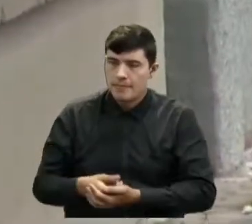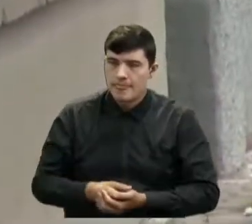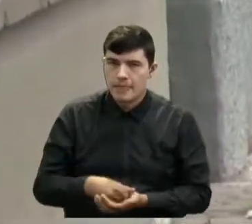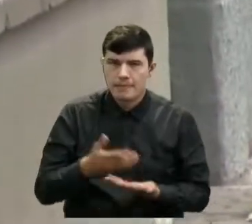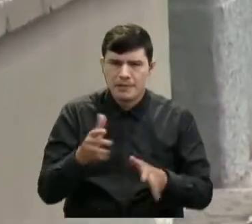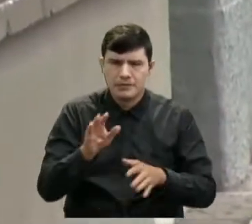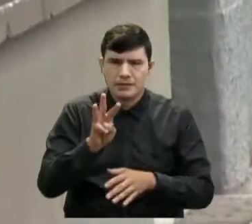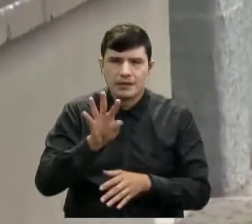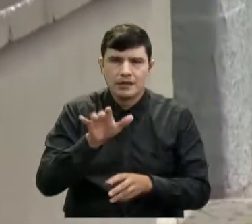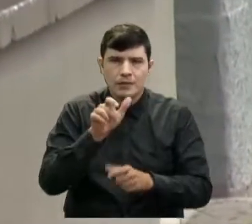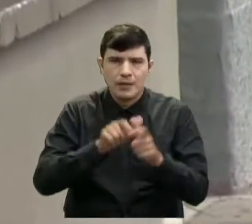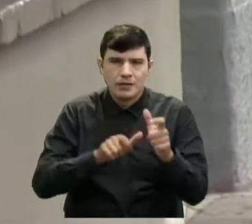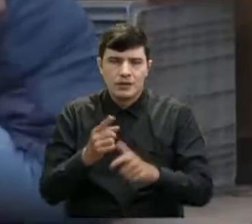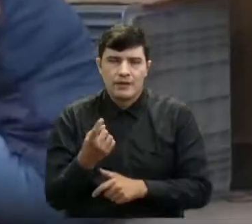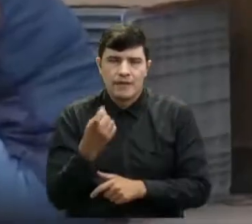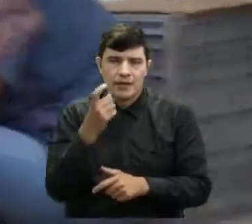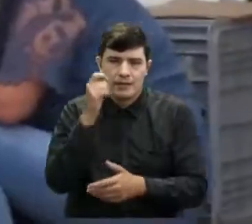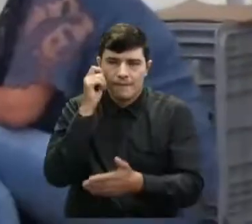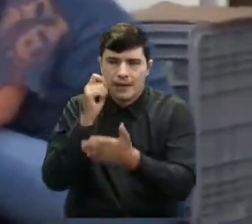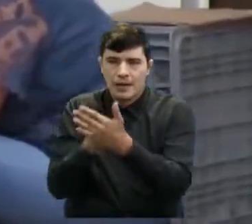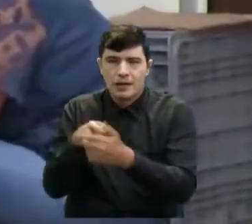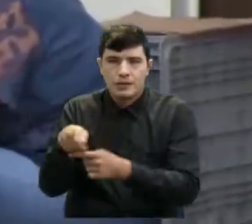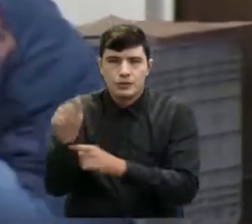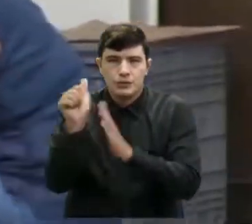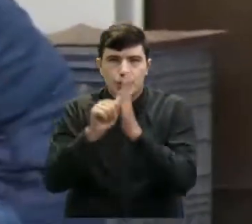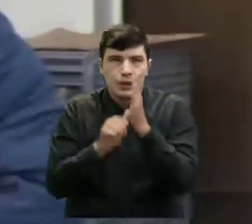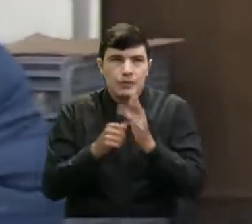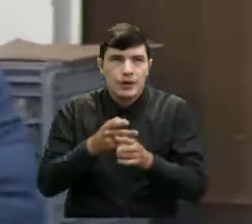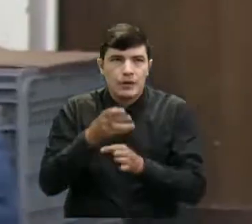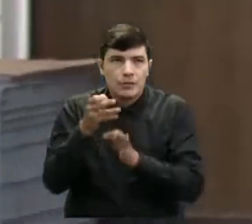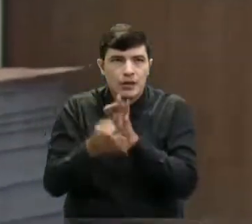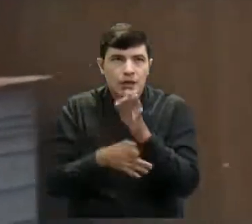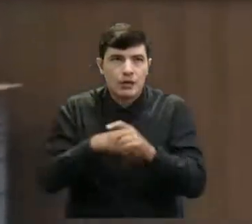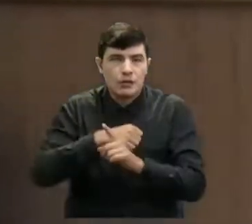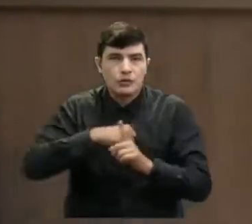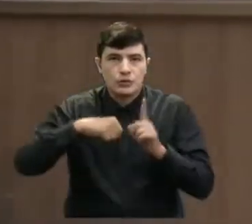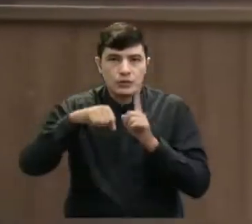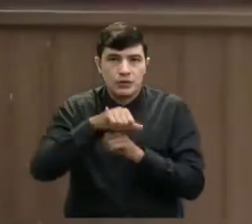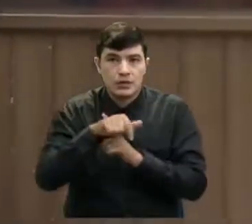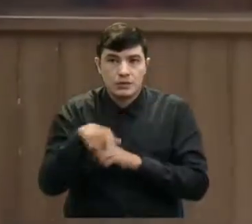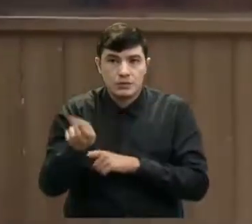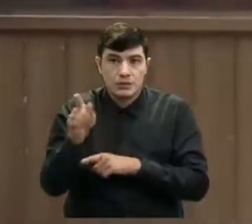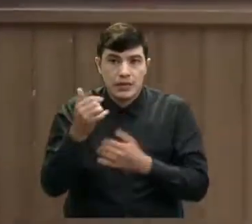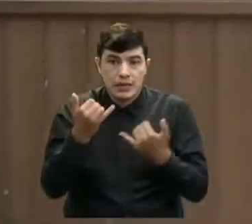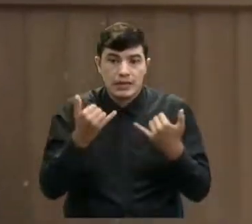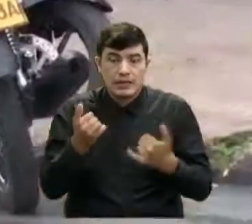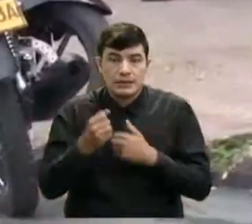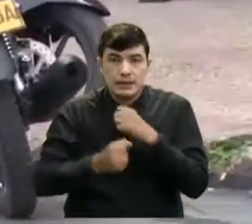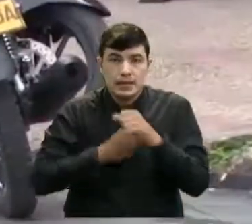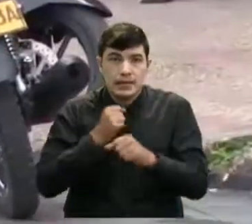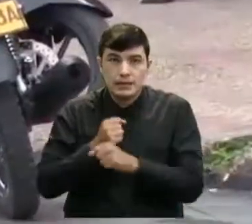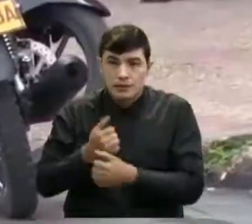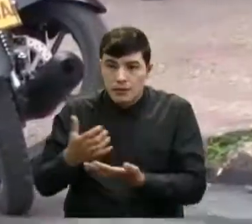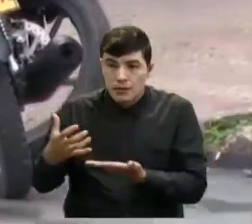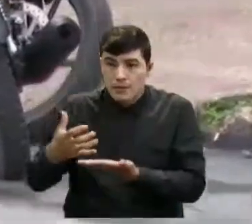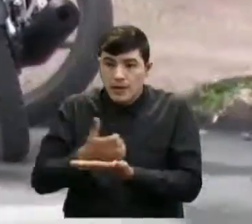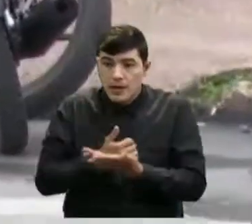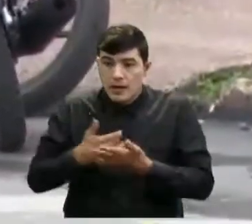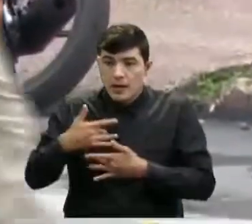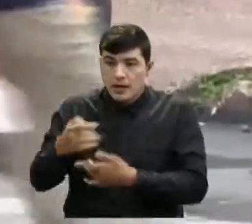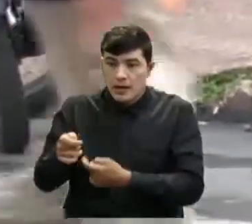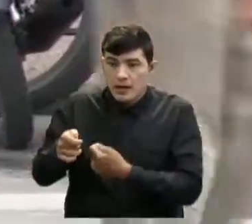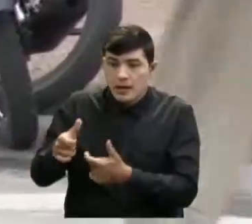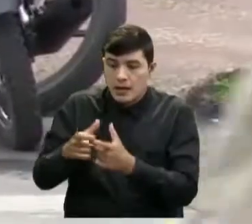35 beneficiarios del programa de protección social al adulto mayor que durante el presente año no han reclamado el bono